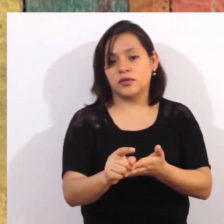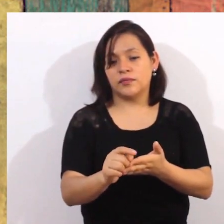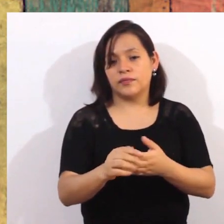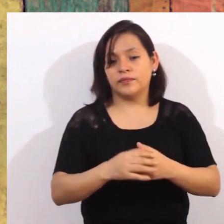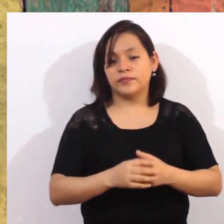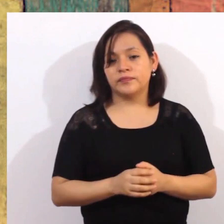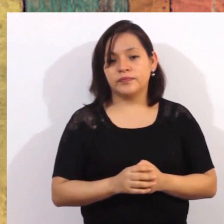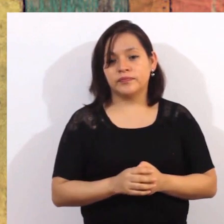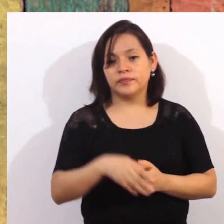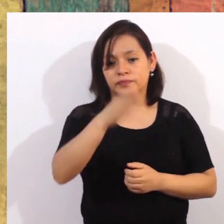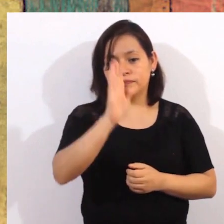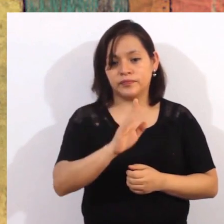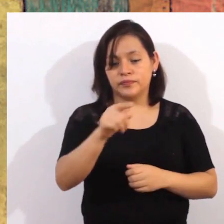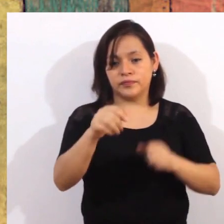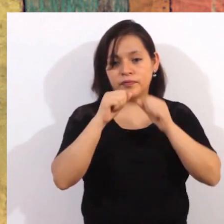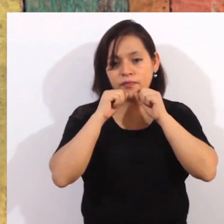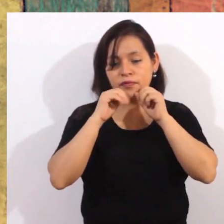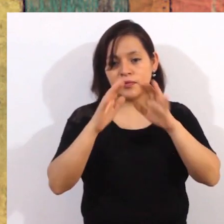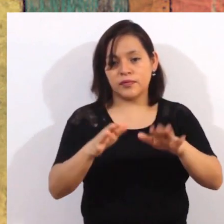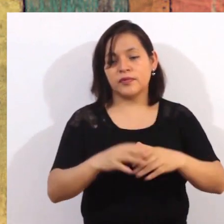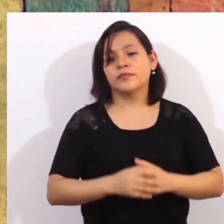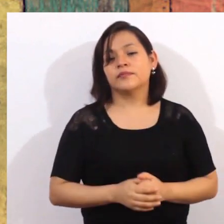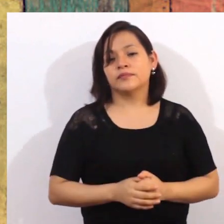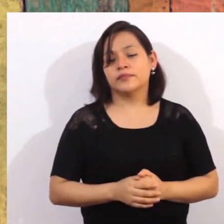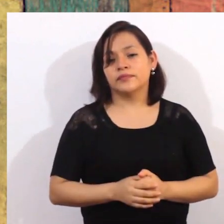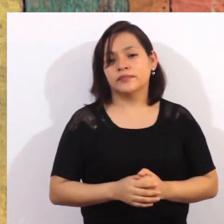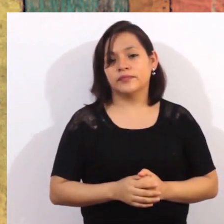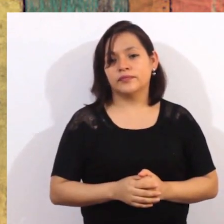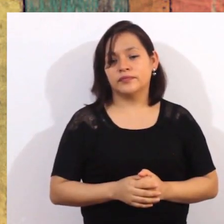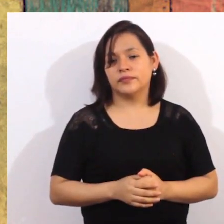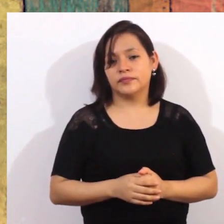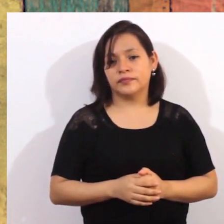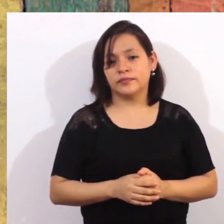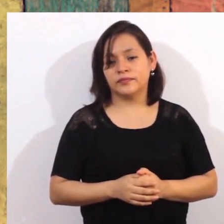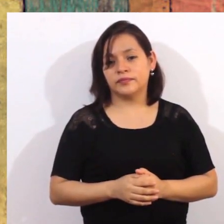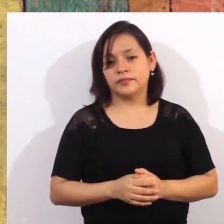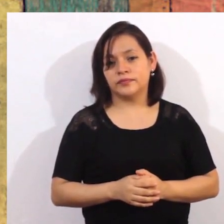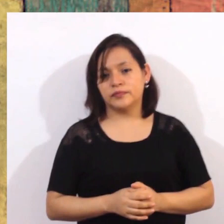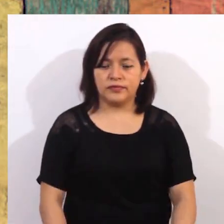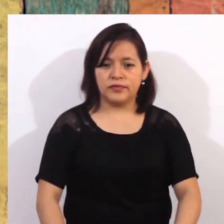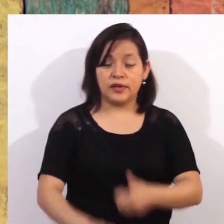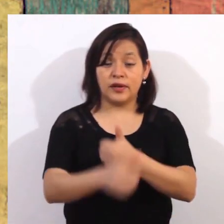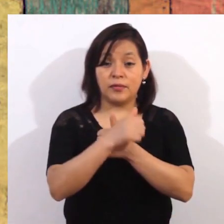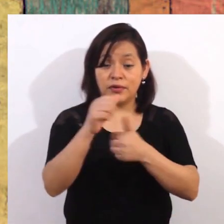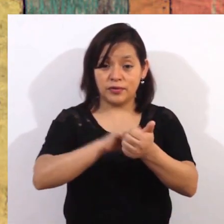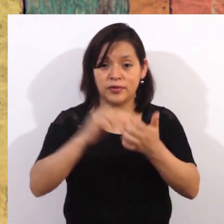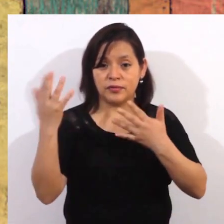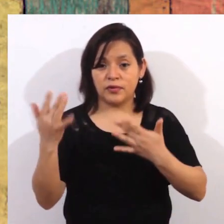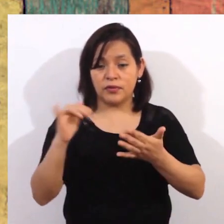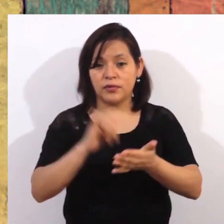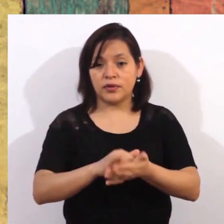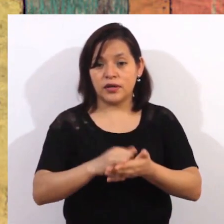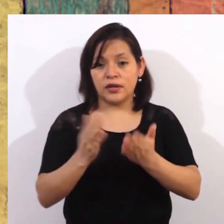en oración a través de esta semana. Hasta la siguiente. Que el Señor te bendiga. Muy buenos días. Queridos